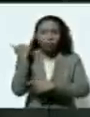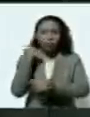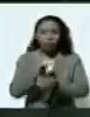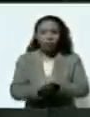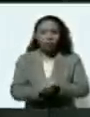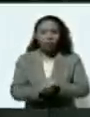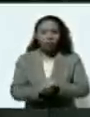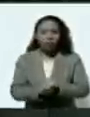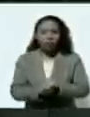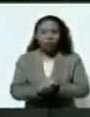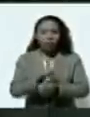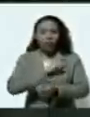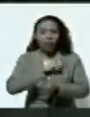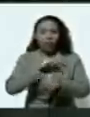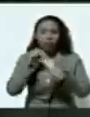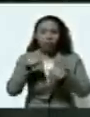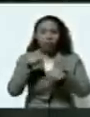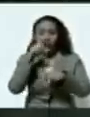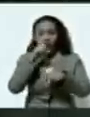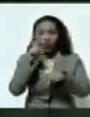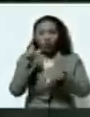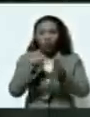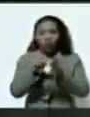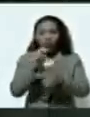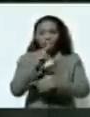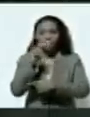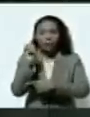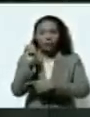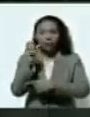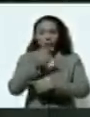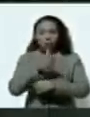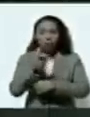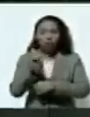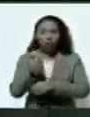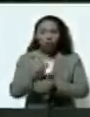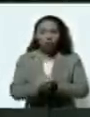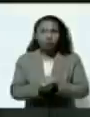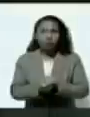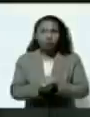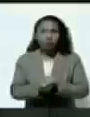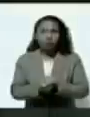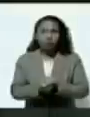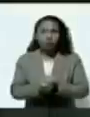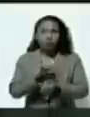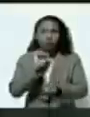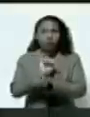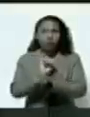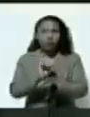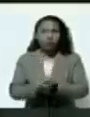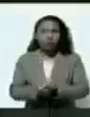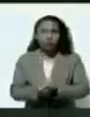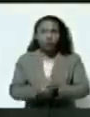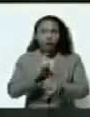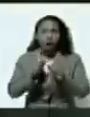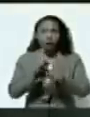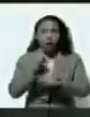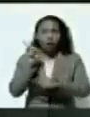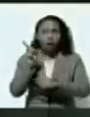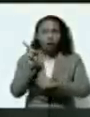y enero de este año, donde hay 20 personas detenidas. Algunas de